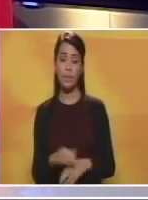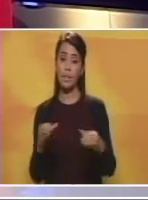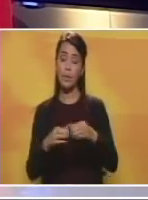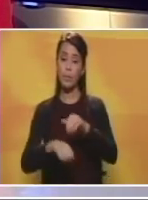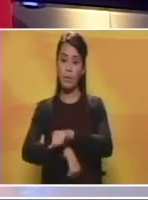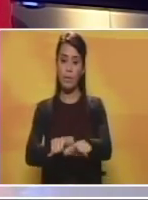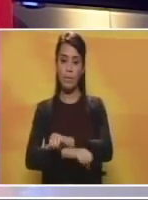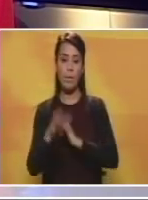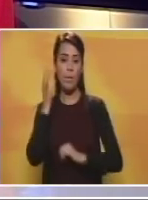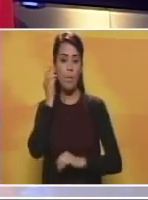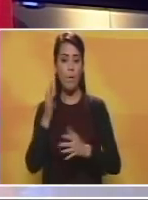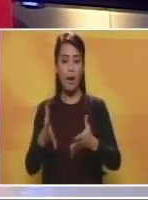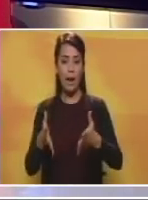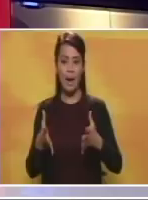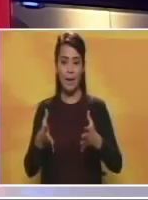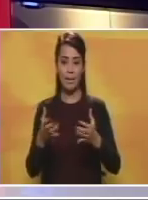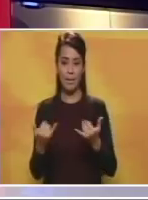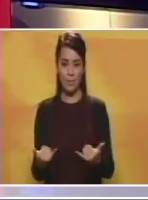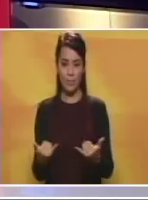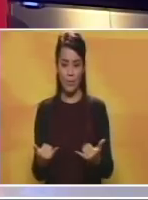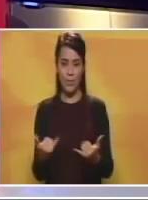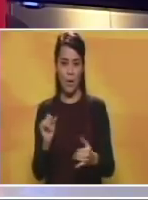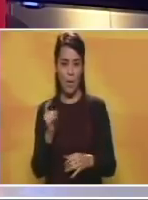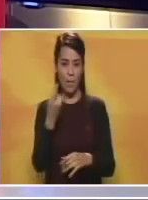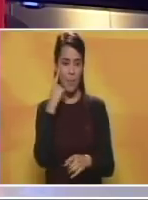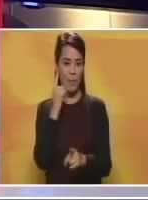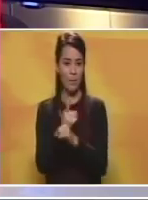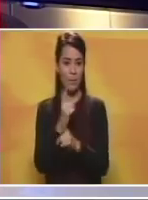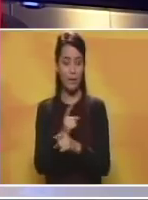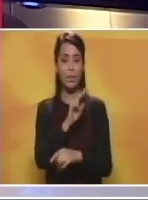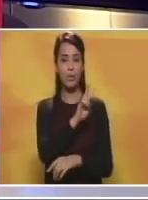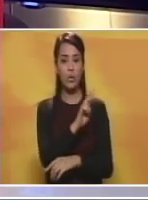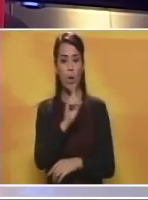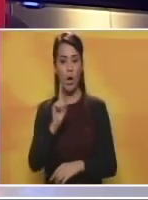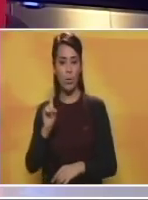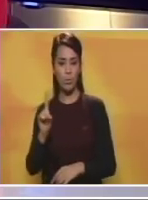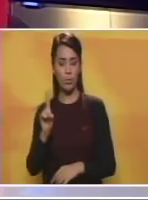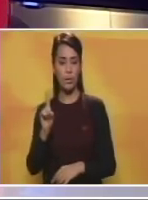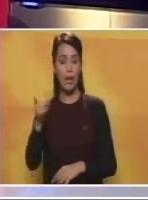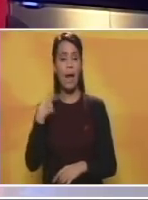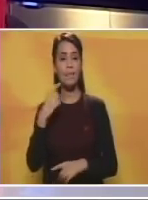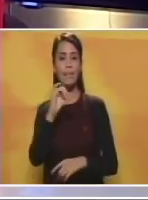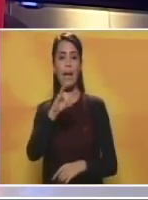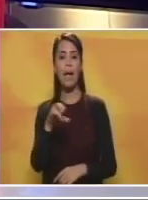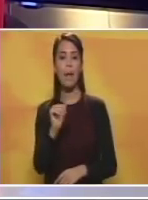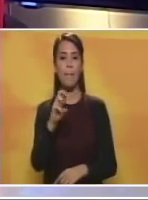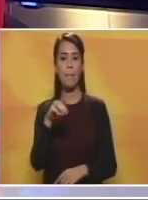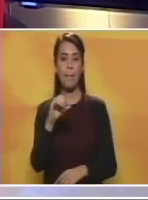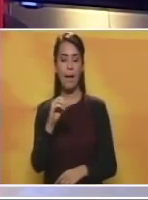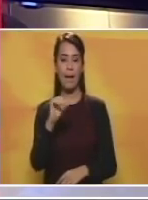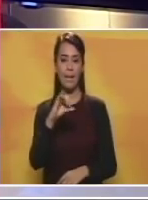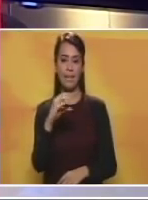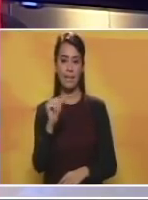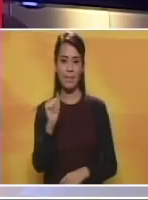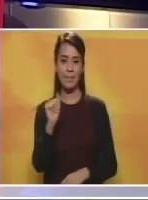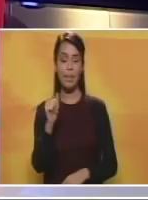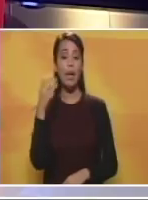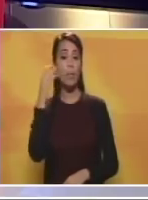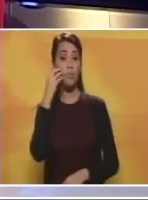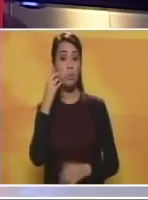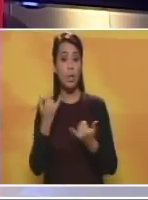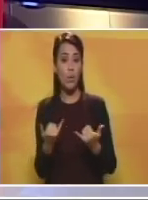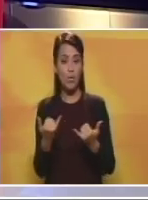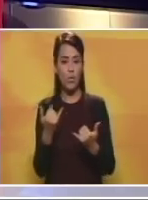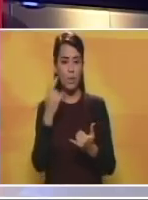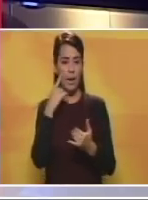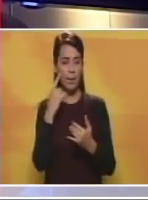fútbol femenino gana en estos momentos su primer partido 2-1 ante Jamaica. Ahí está Gregorio Rojas, quien se